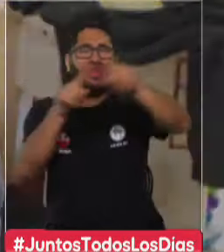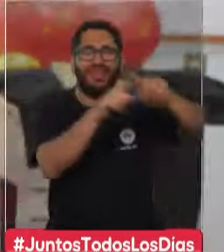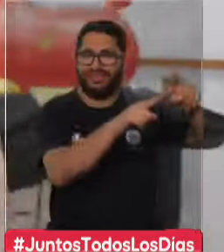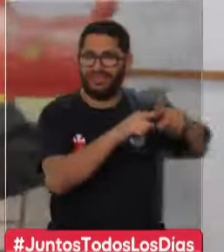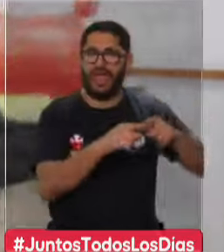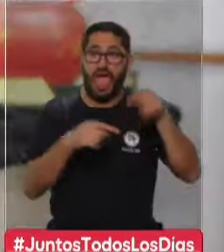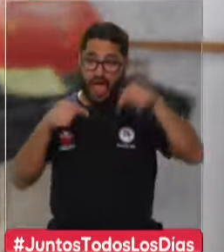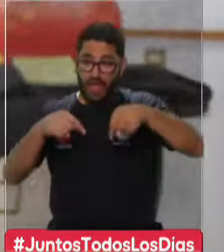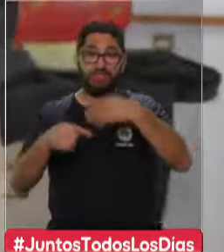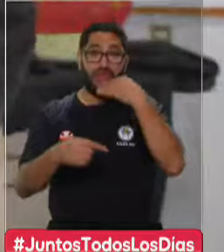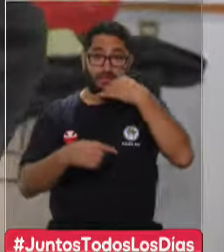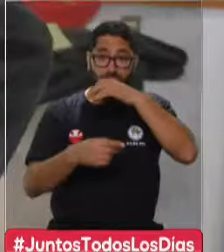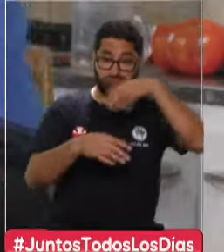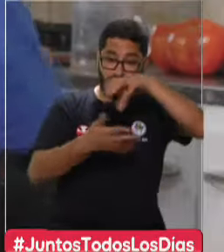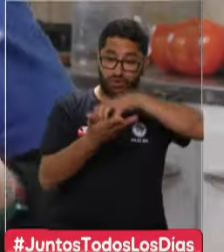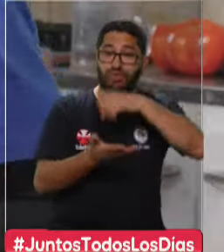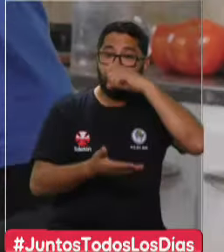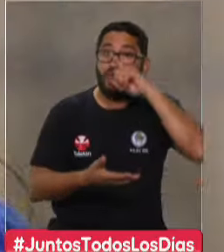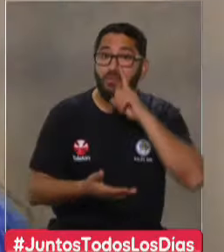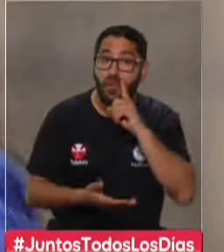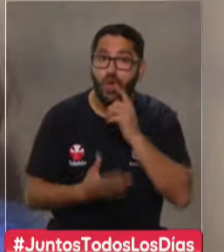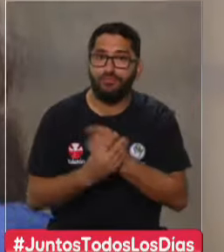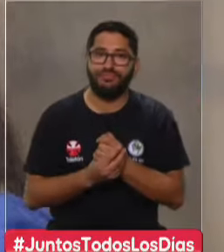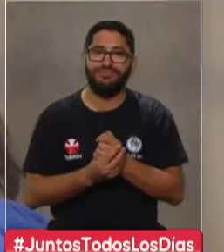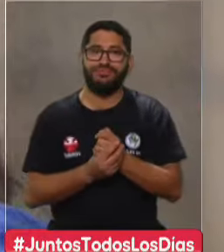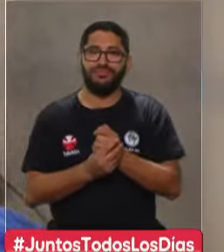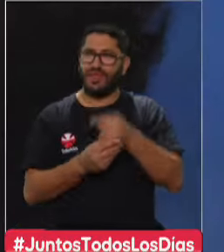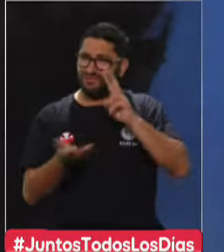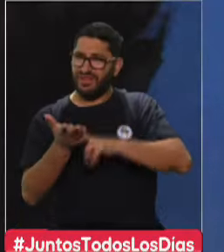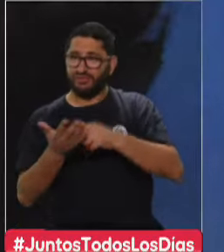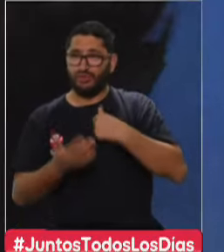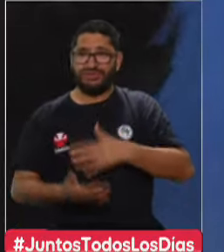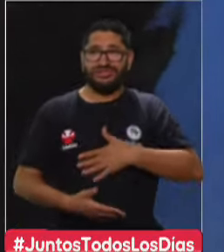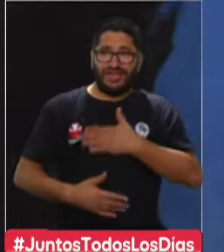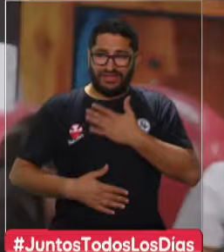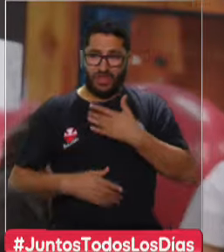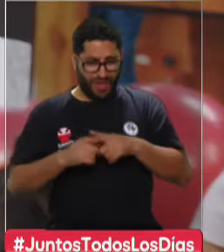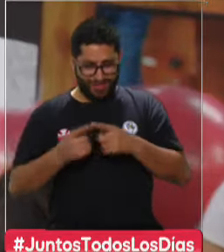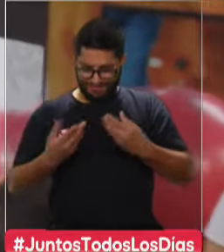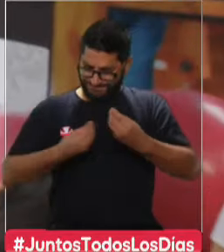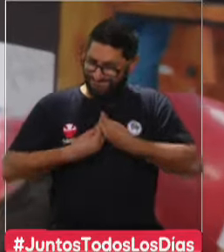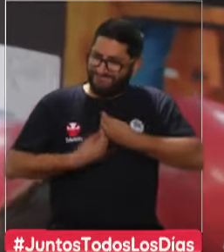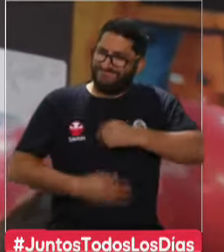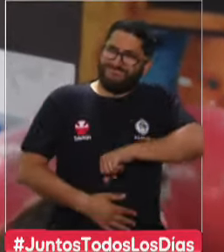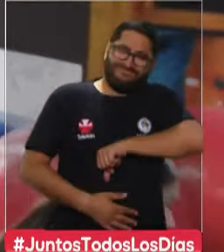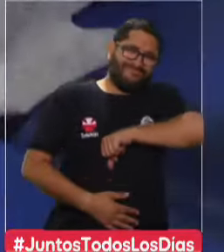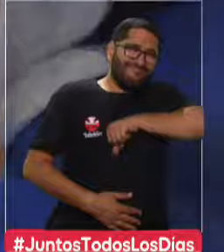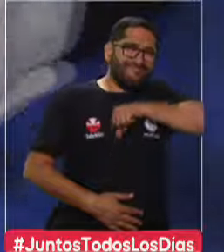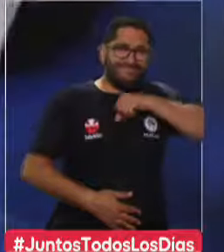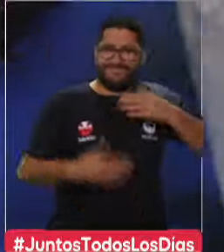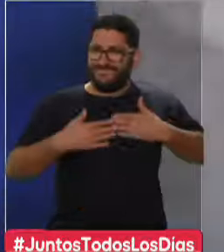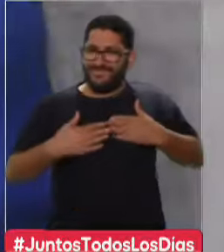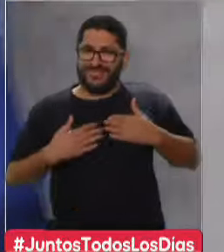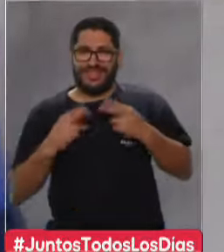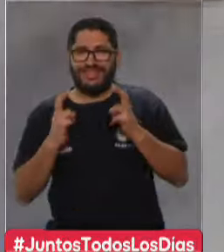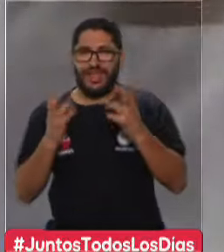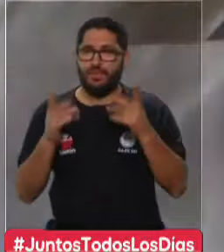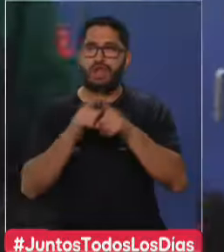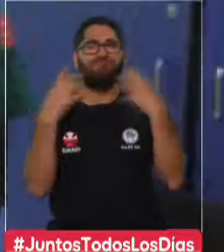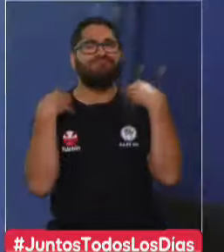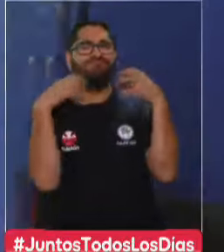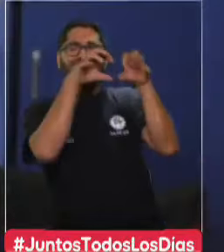Ceci fue la primera generación que yo formé. También me daba esa cosa como, ¡ay, qué orgullo! Entonces, claro, yo era como, ya, va a estar en la mano la Ceci. Le vamos a pasar los